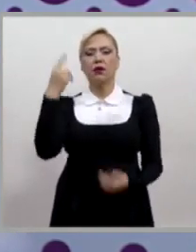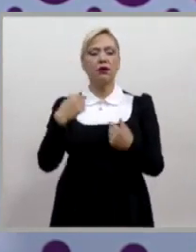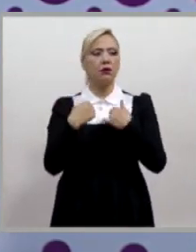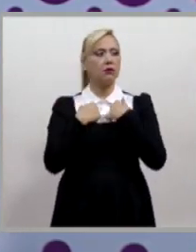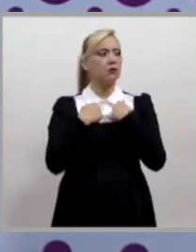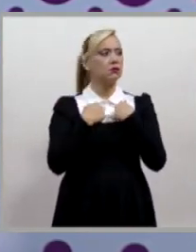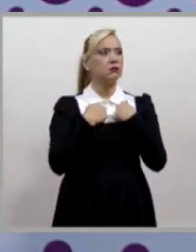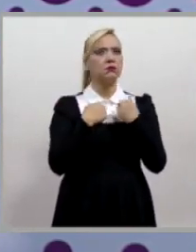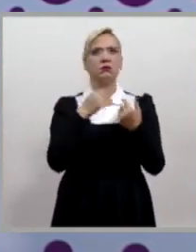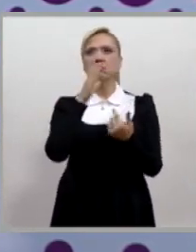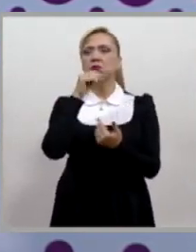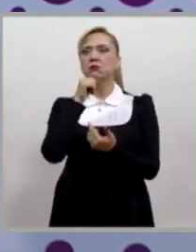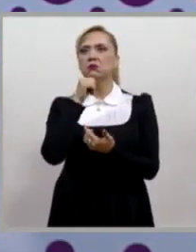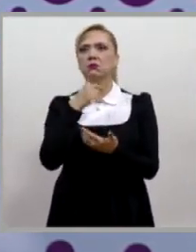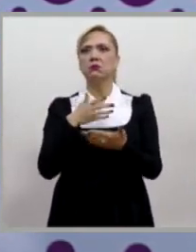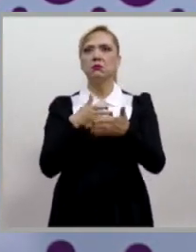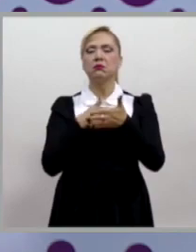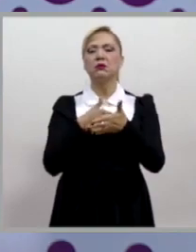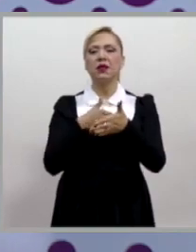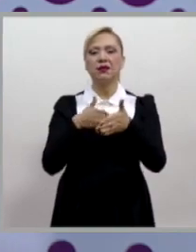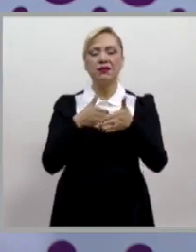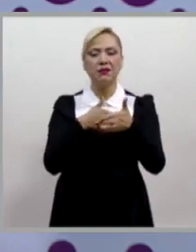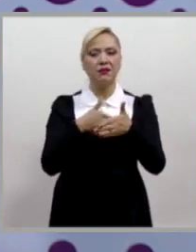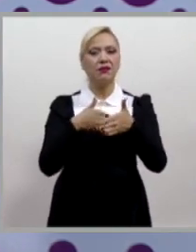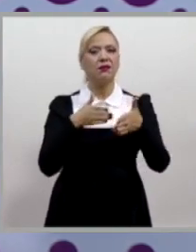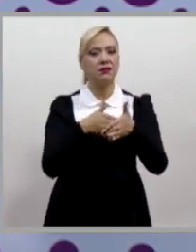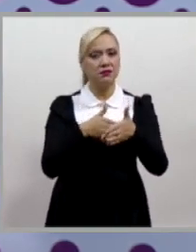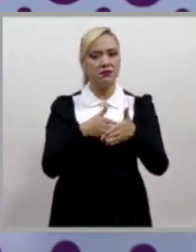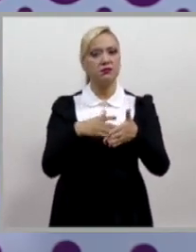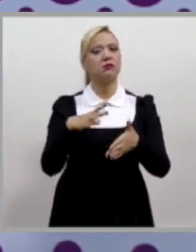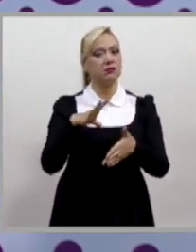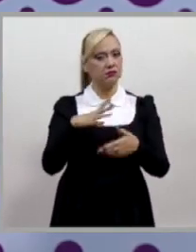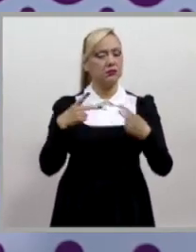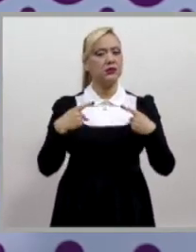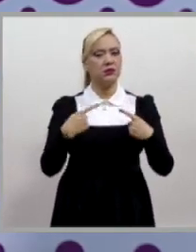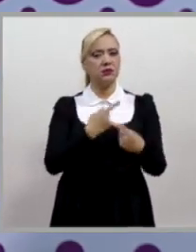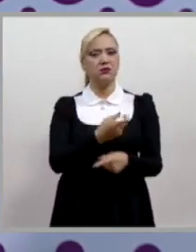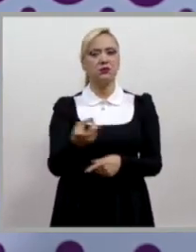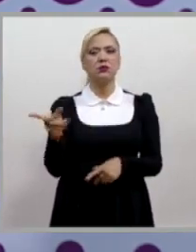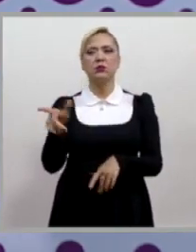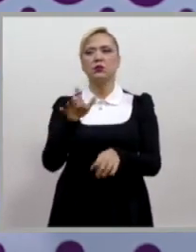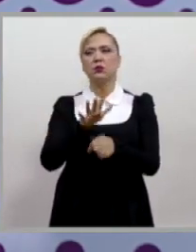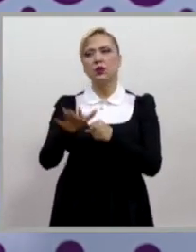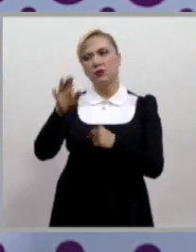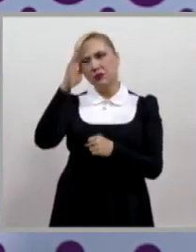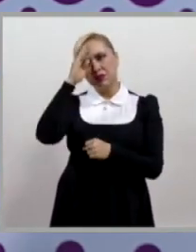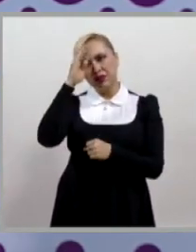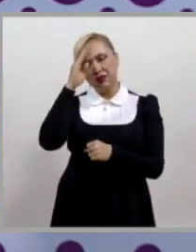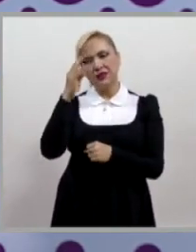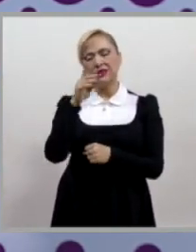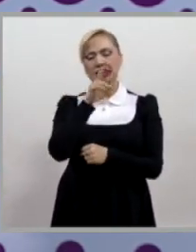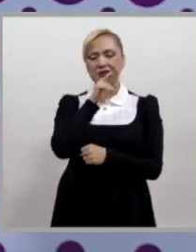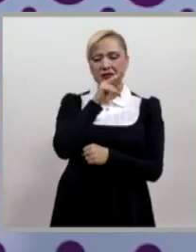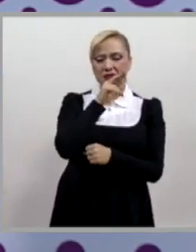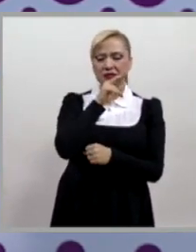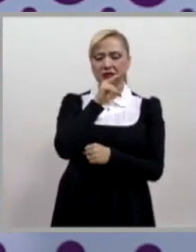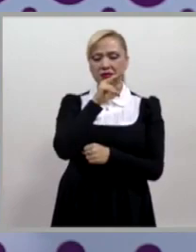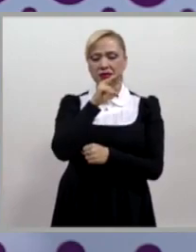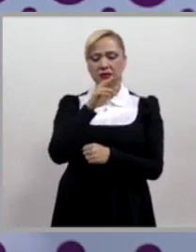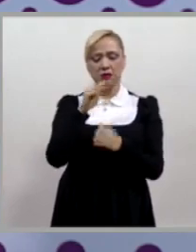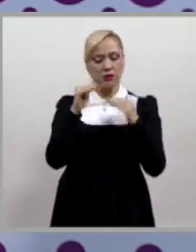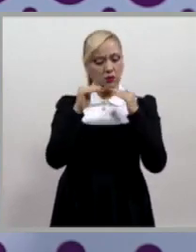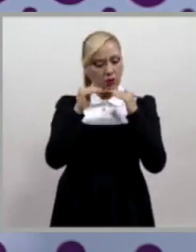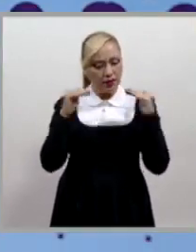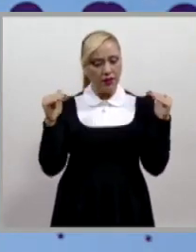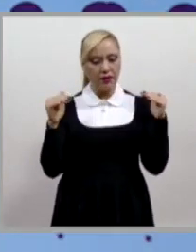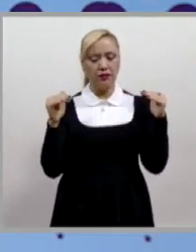pero materialmente hay dificultades a las cuales muchas personas se enfrentan. ¿Qué reflexión, cuáles serían tus preocupaciones principales desde un punto de vista de